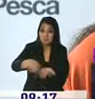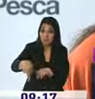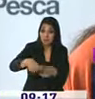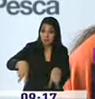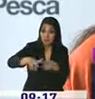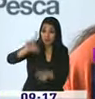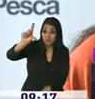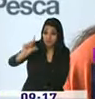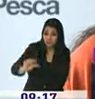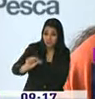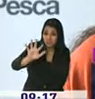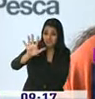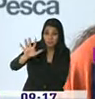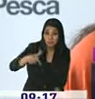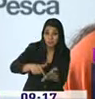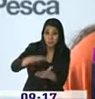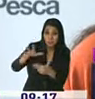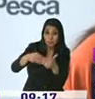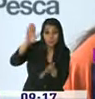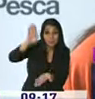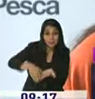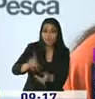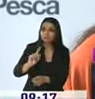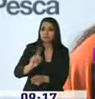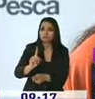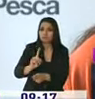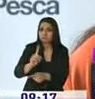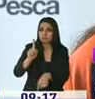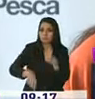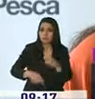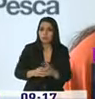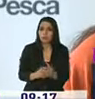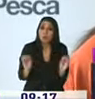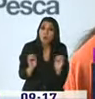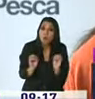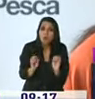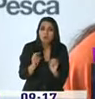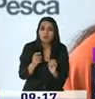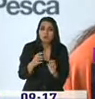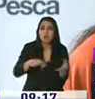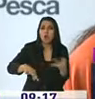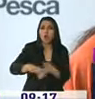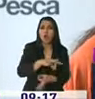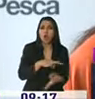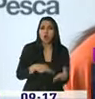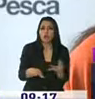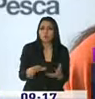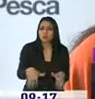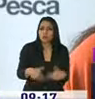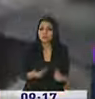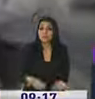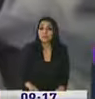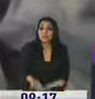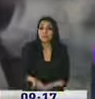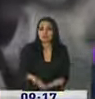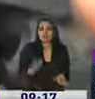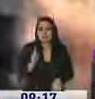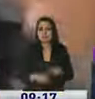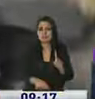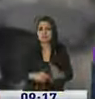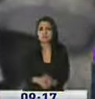a 35.50 o que hagan trampa también en lo que corresponde al peso. Sobre